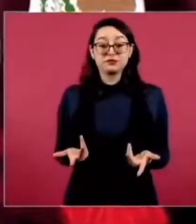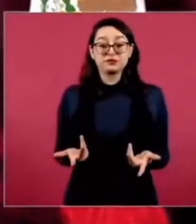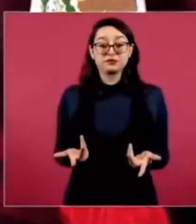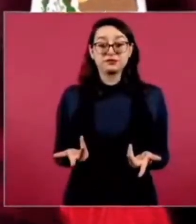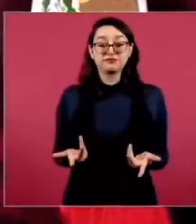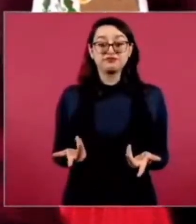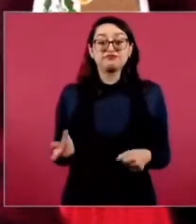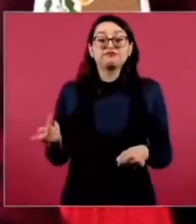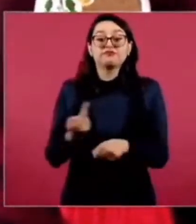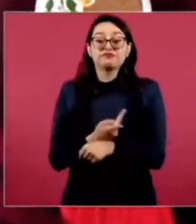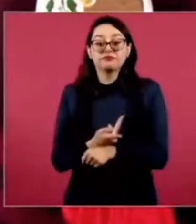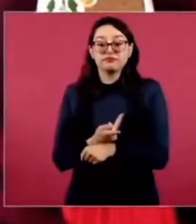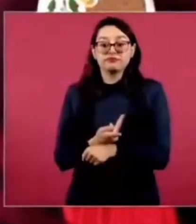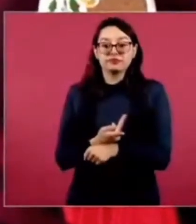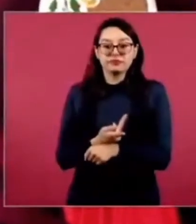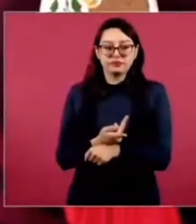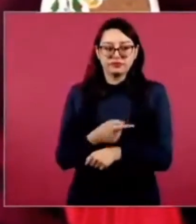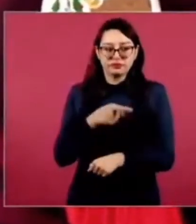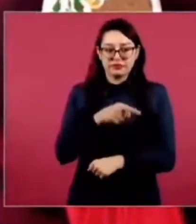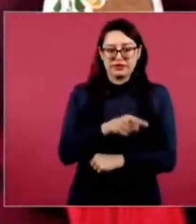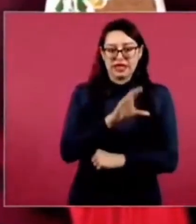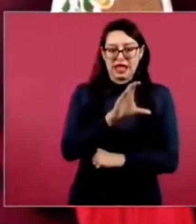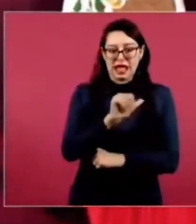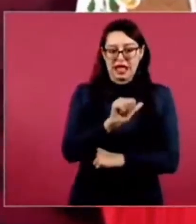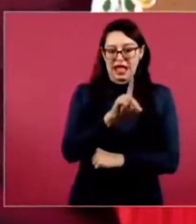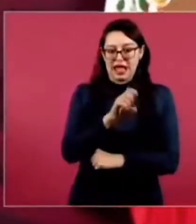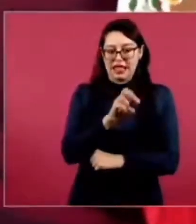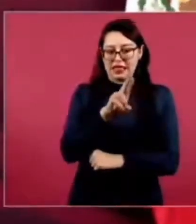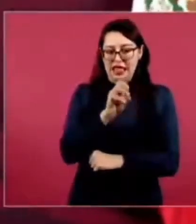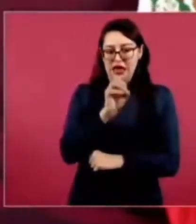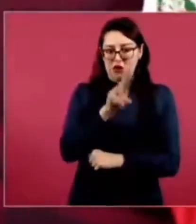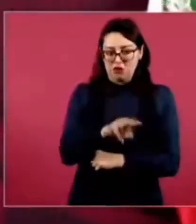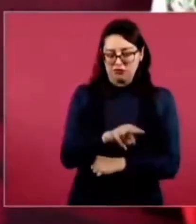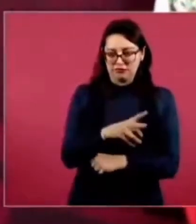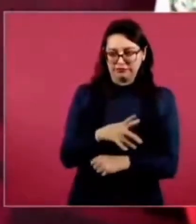los neoliberales empiezan